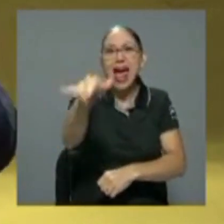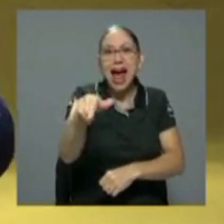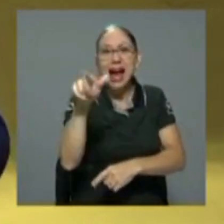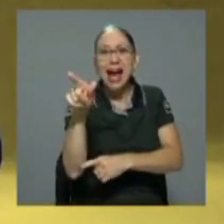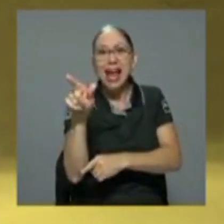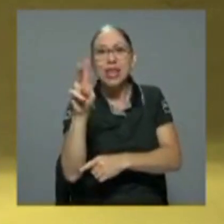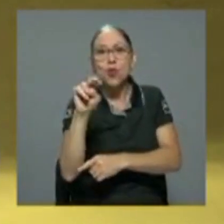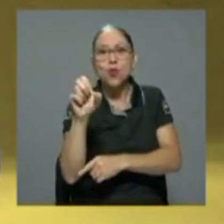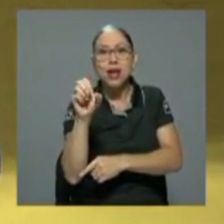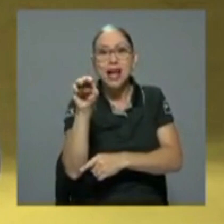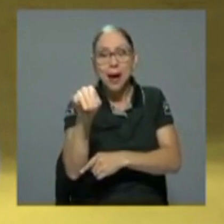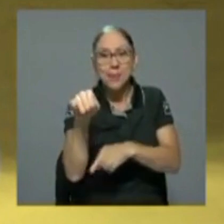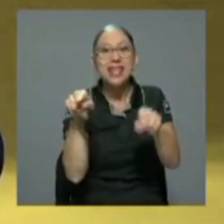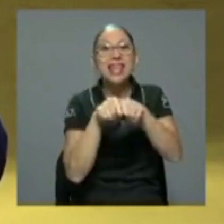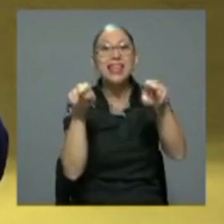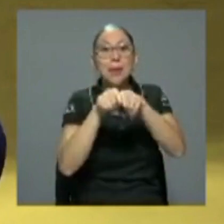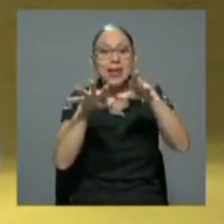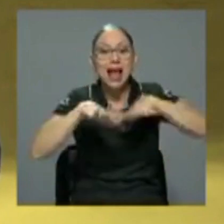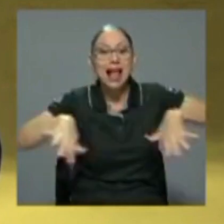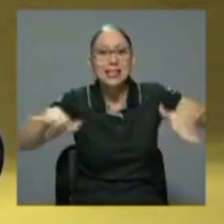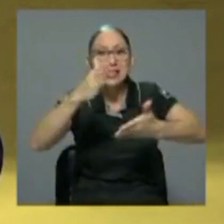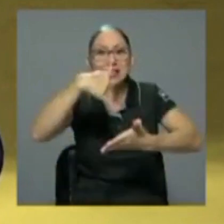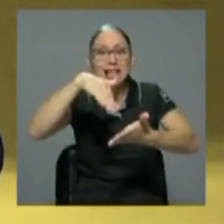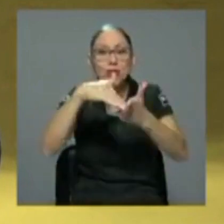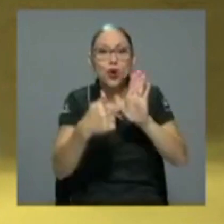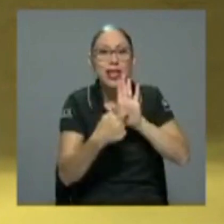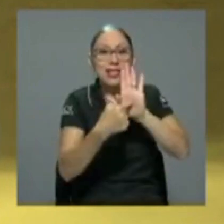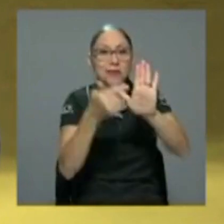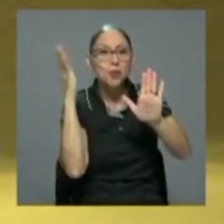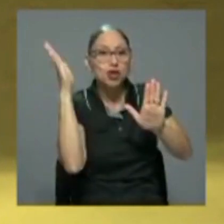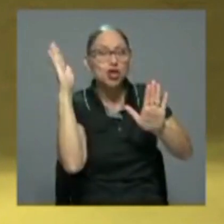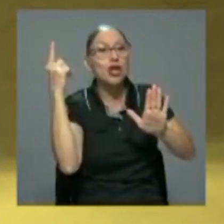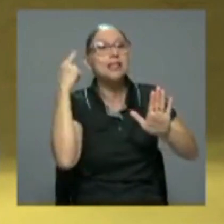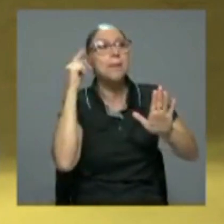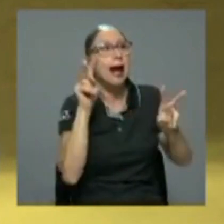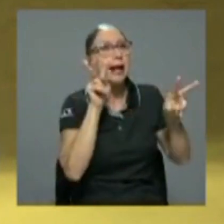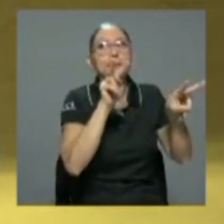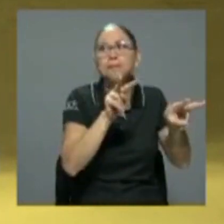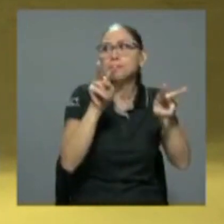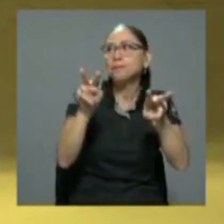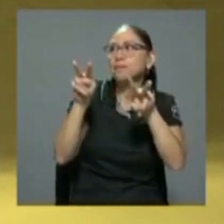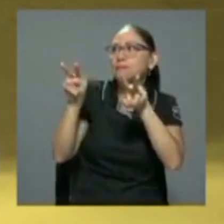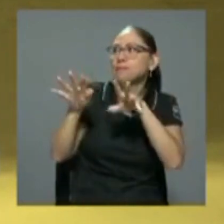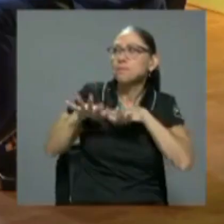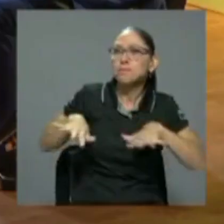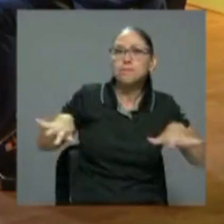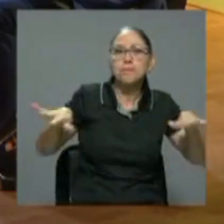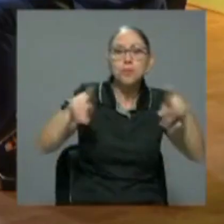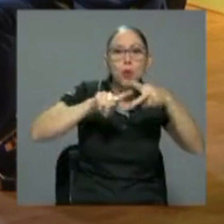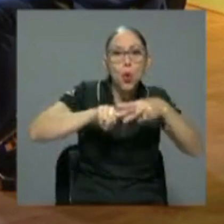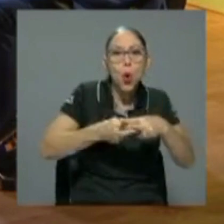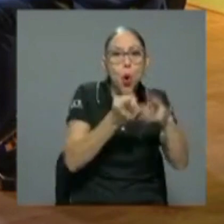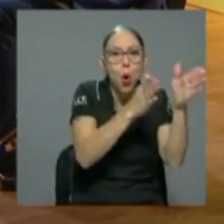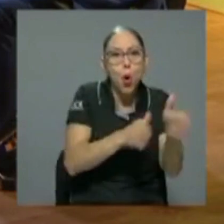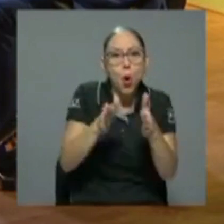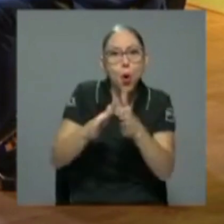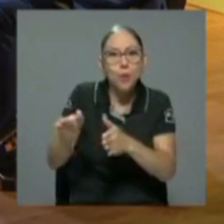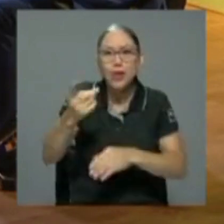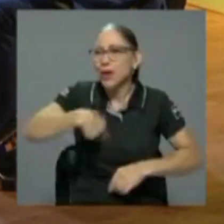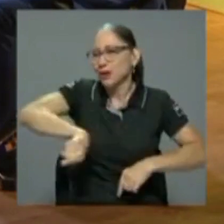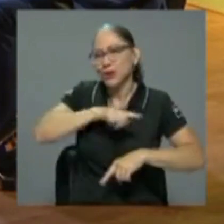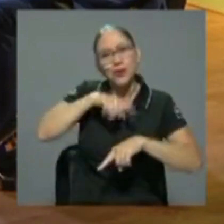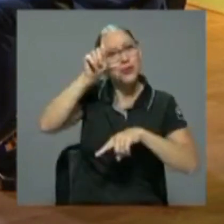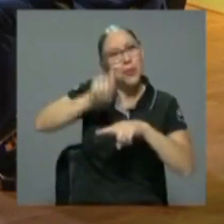sede física de la Filuni, para conocer el lugar y para comenzar toda la logística. Nosotros no pudimos hacer eso por